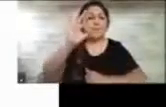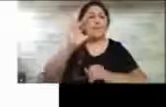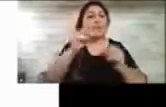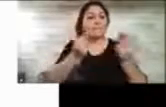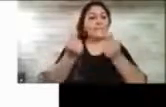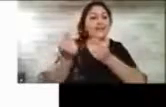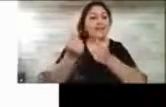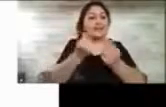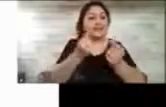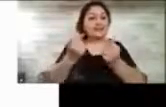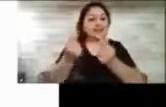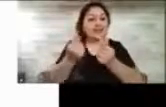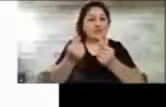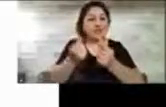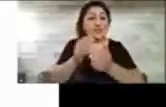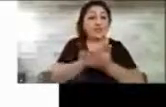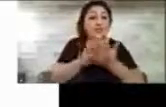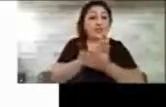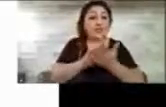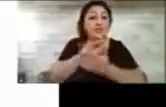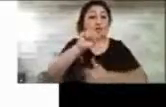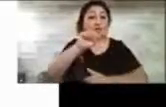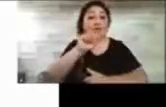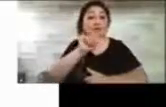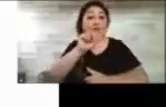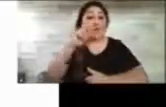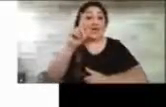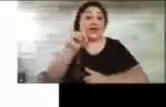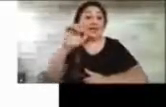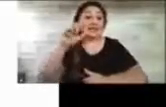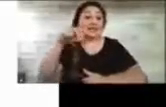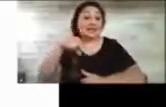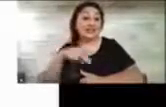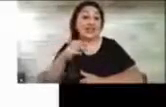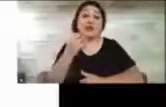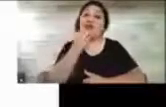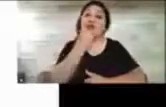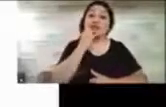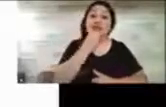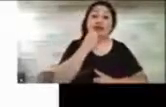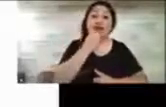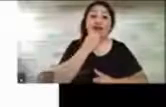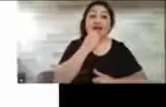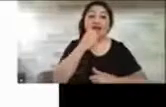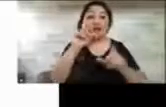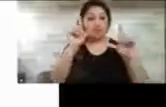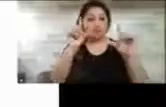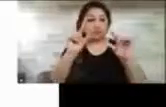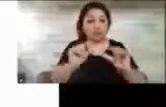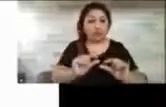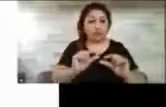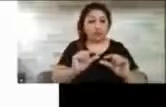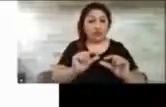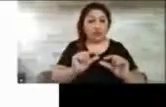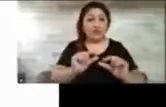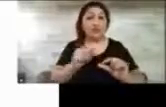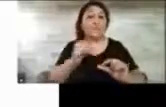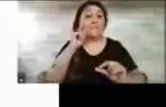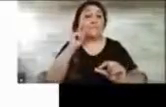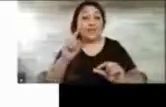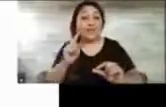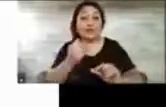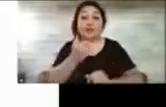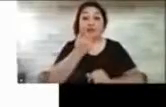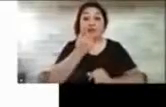distribución. Por ejemplo, vemos a Aysén, Antofagasta con un índice menor, y esa misma cantidad se distribuye también en las